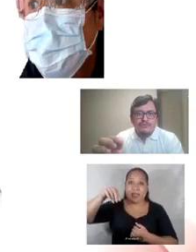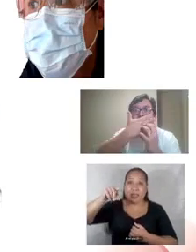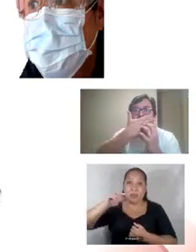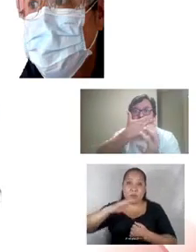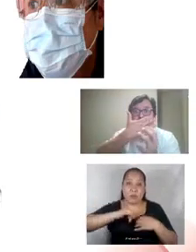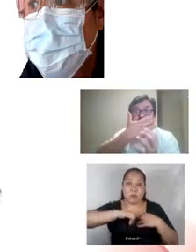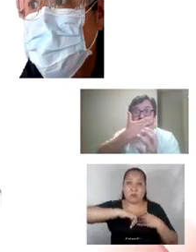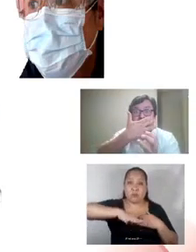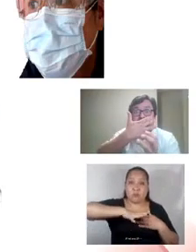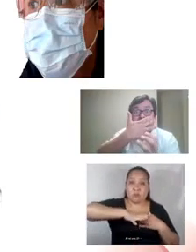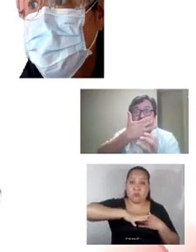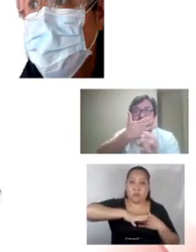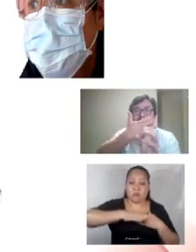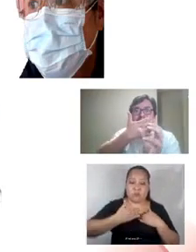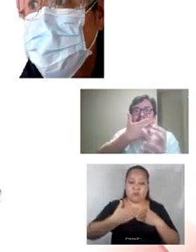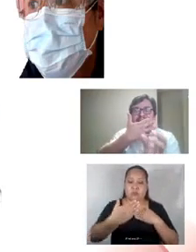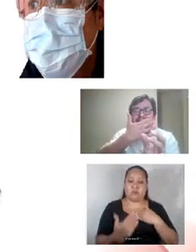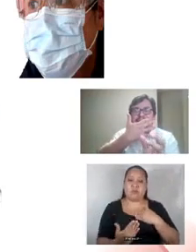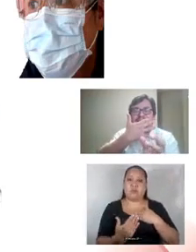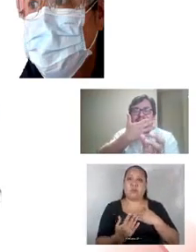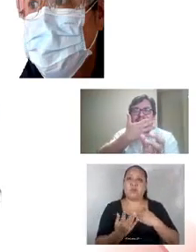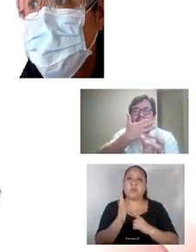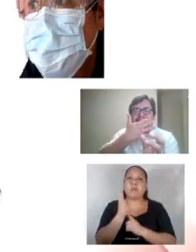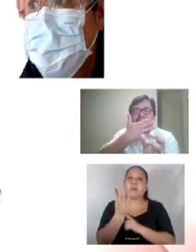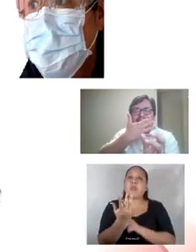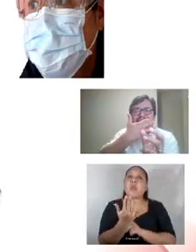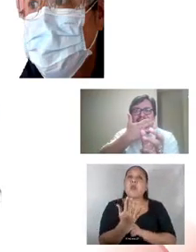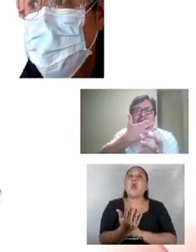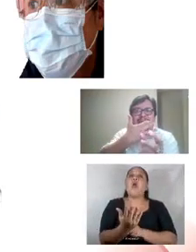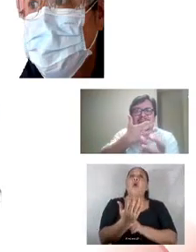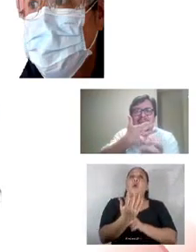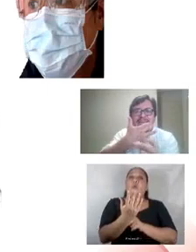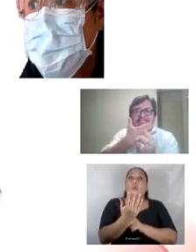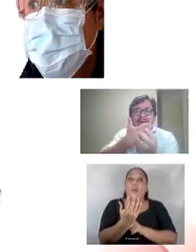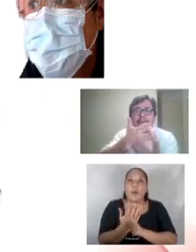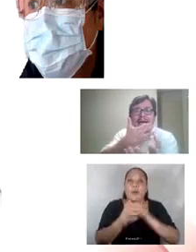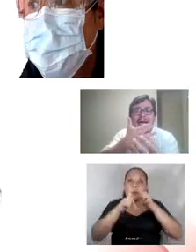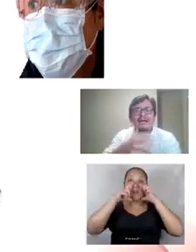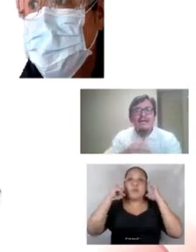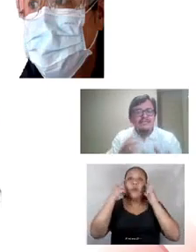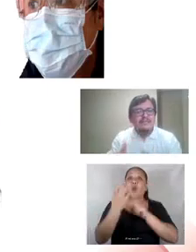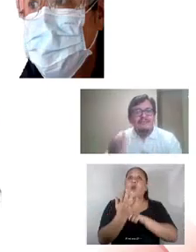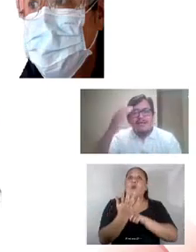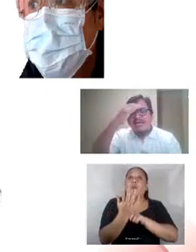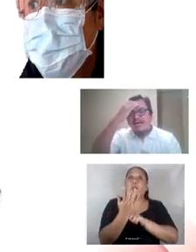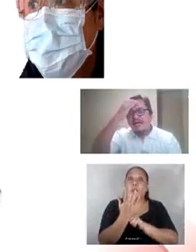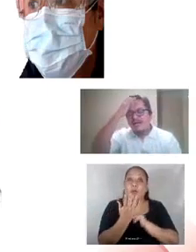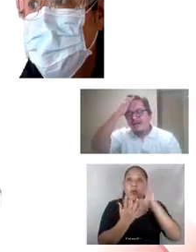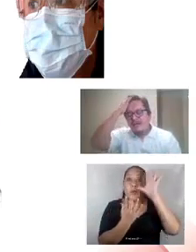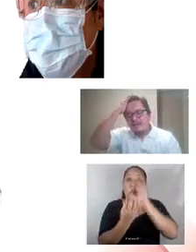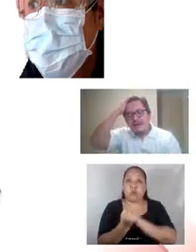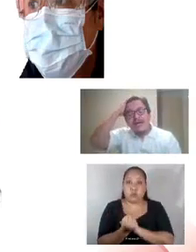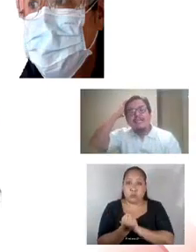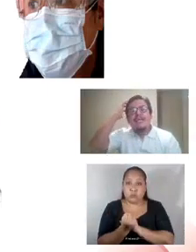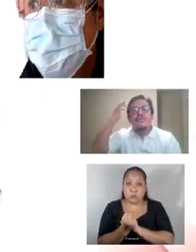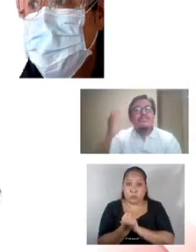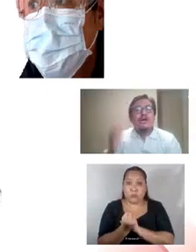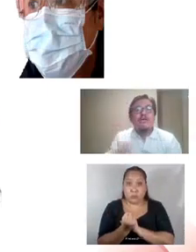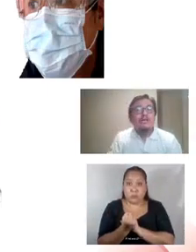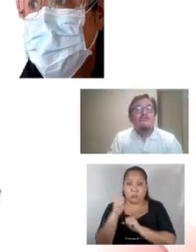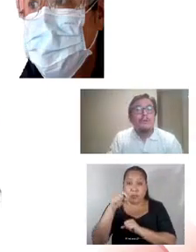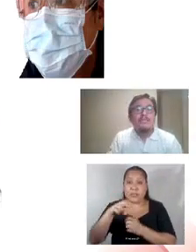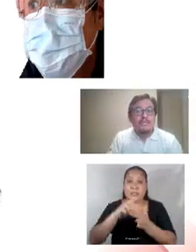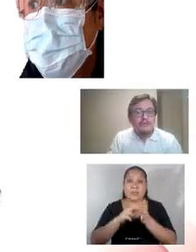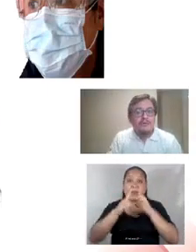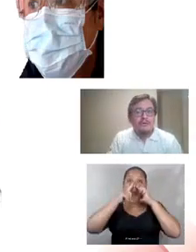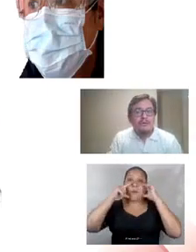la mascarilla, y soplamos fuertemente y la llama de la vela se apaga, significa que la mascarilla